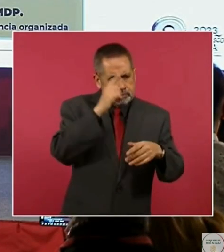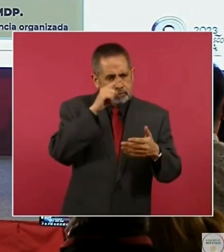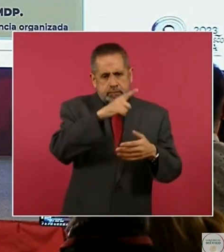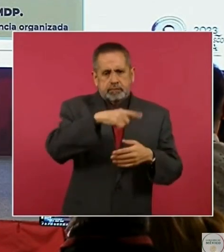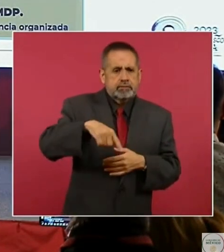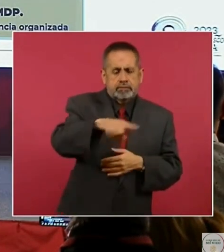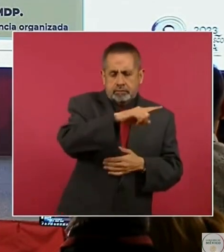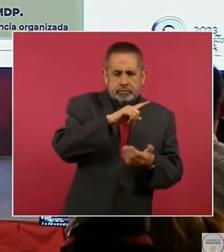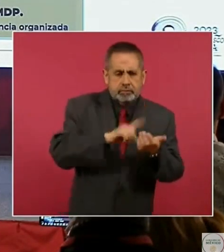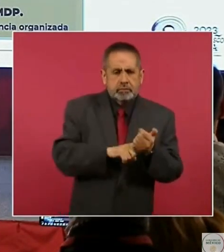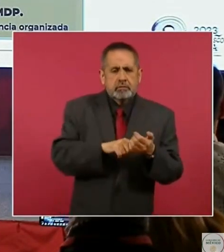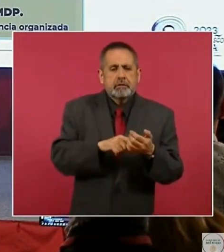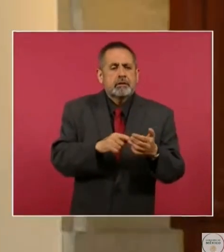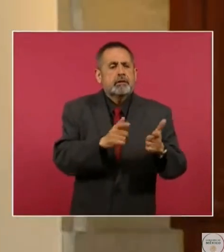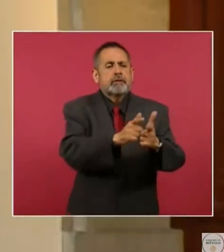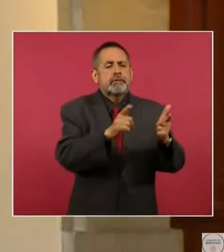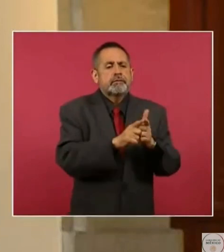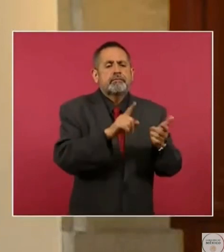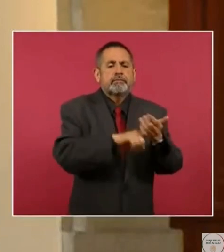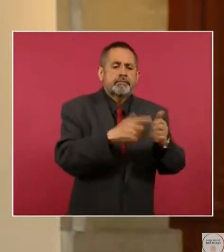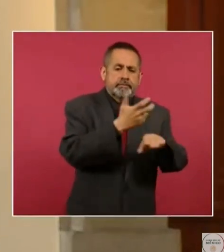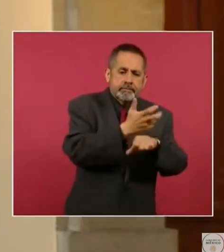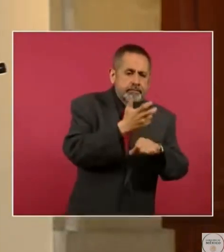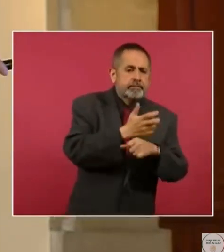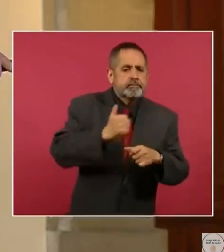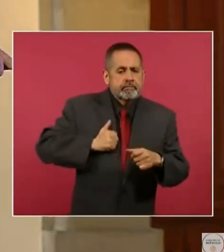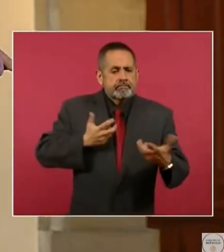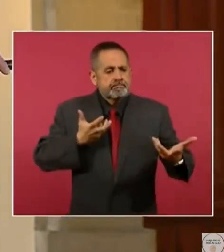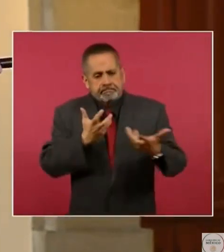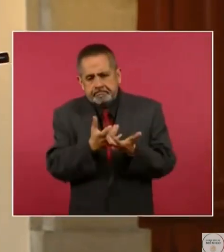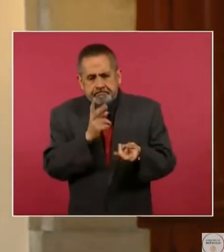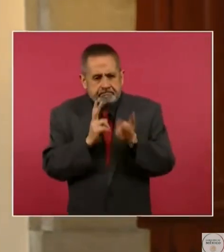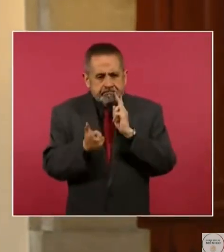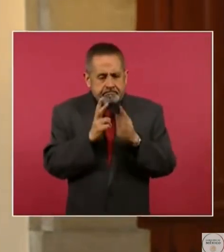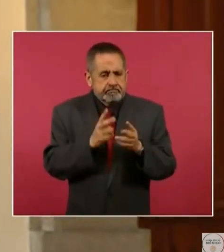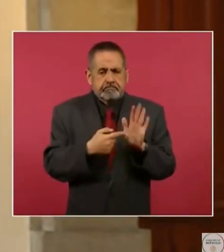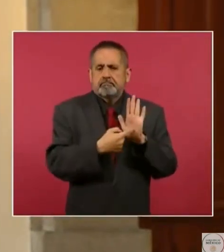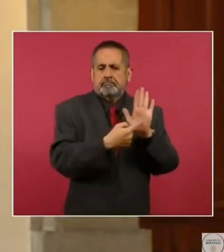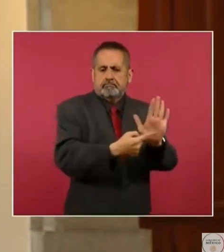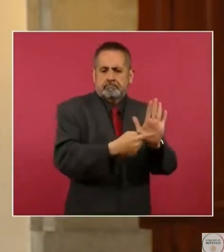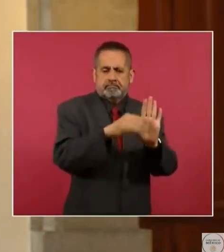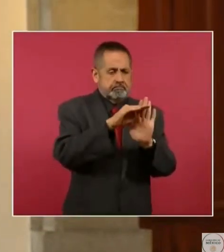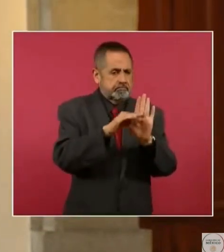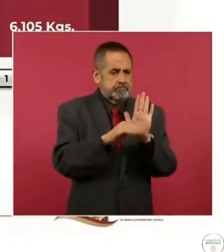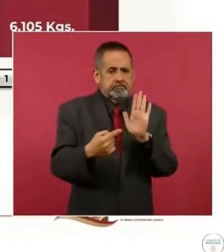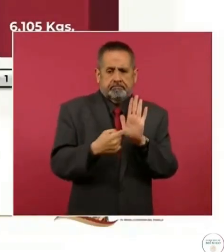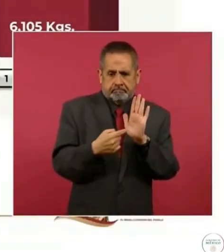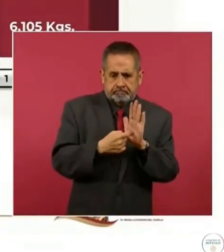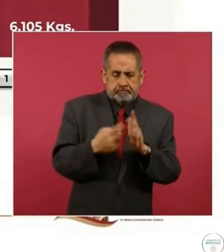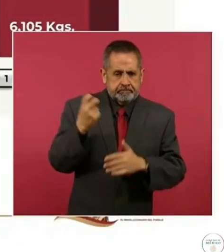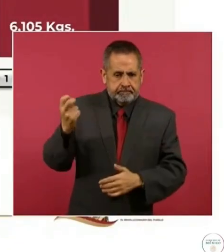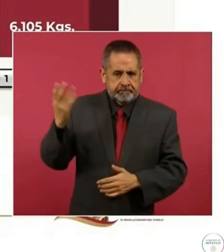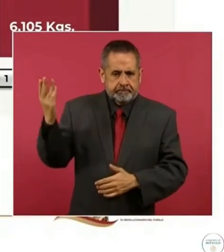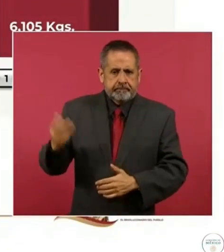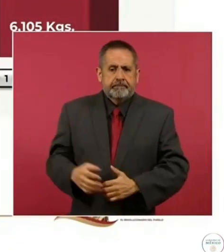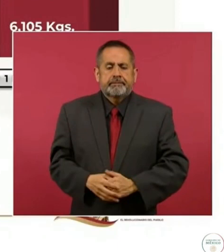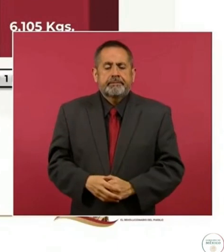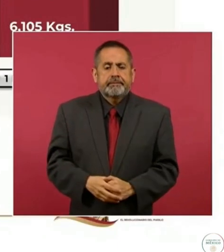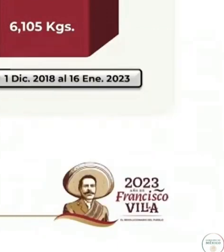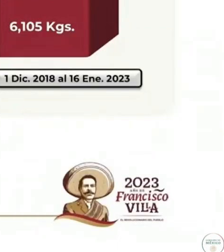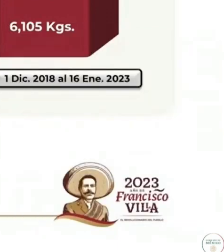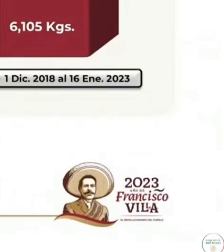las delegaciones de Canadá y Estados Unidos. Esto es lo que llevamos en la